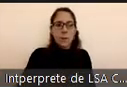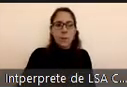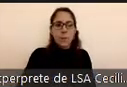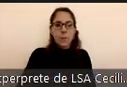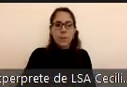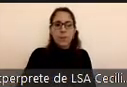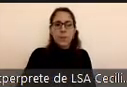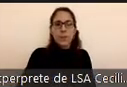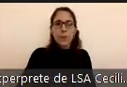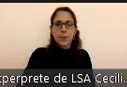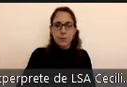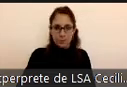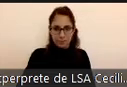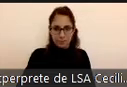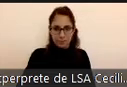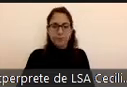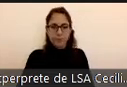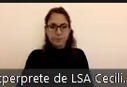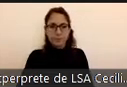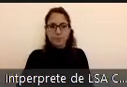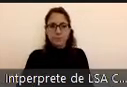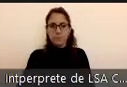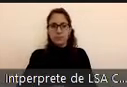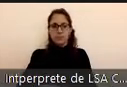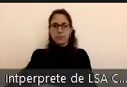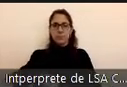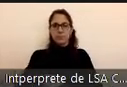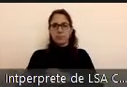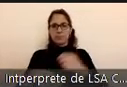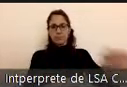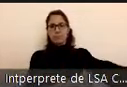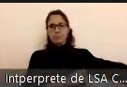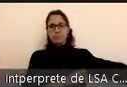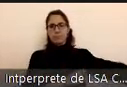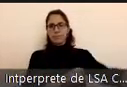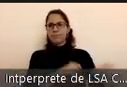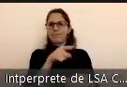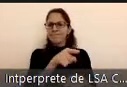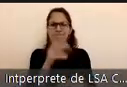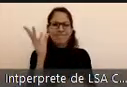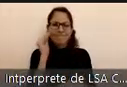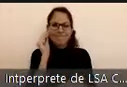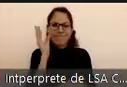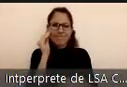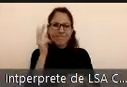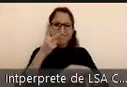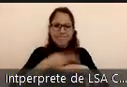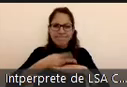Profe, perdón, se te escucha un poco bajo. Se corta cada tanto.